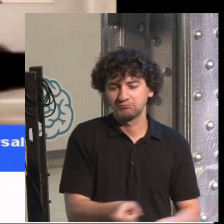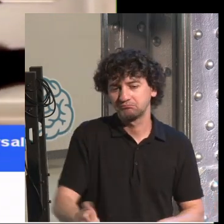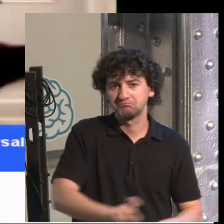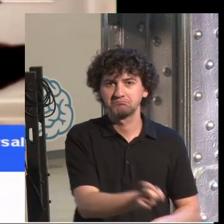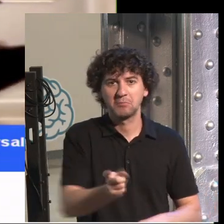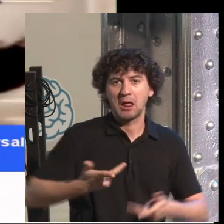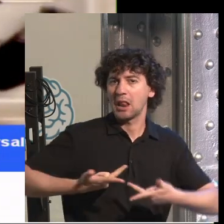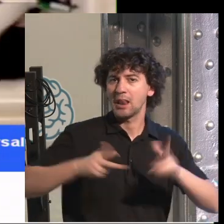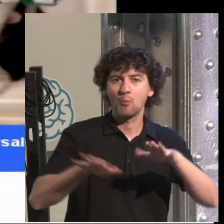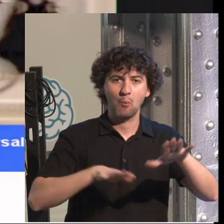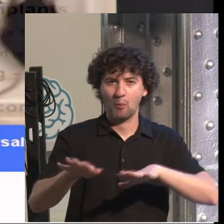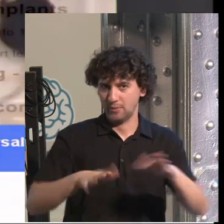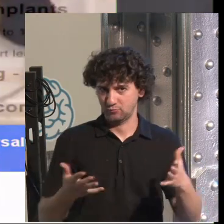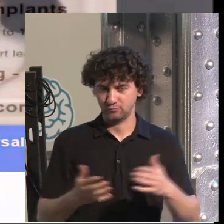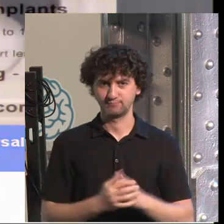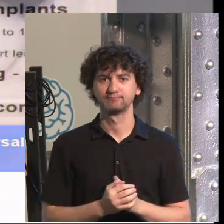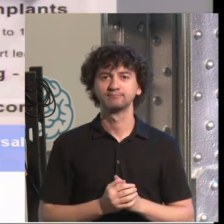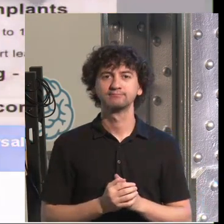lado.